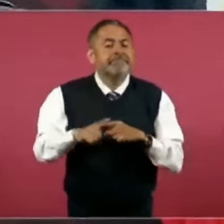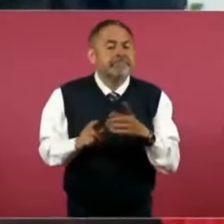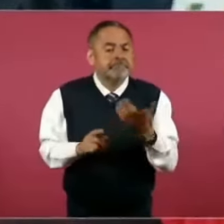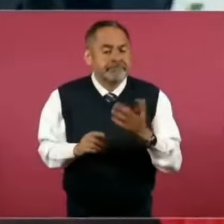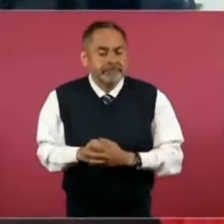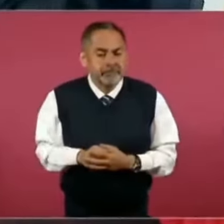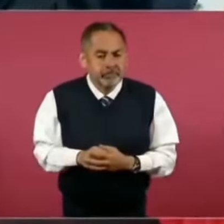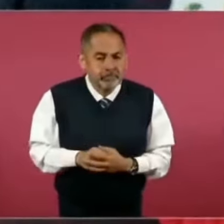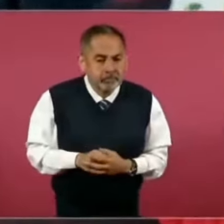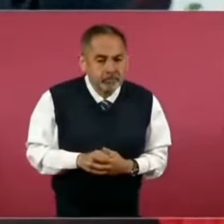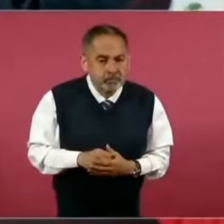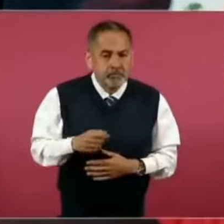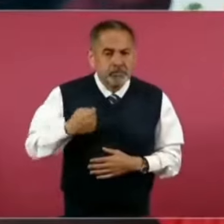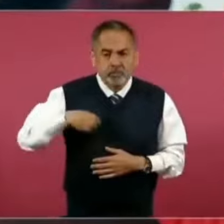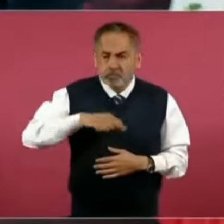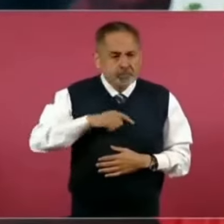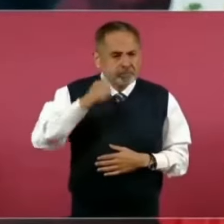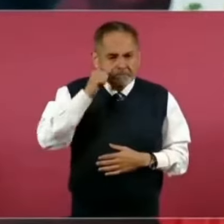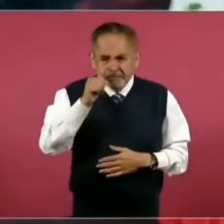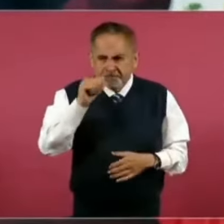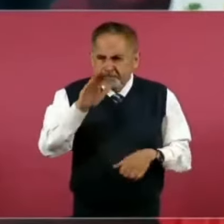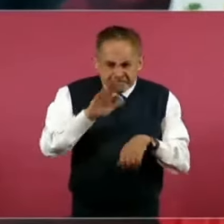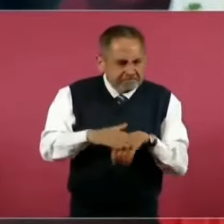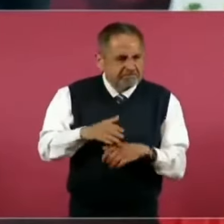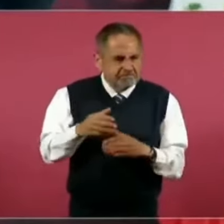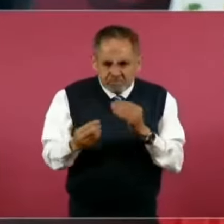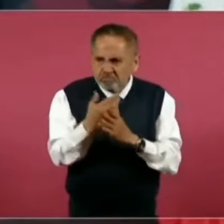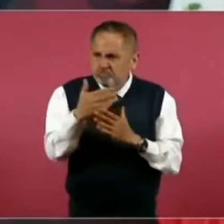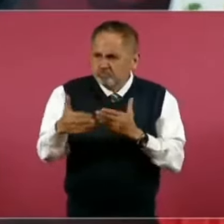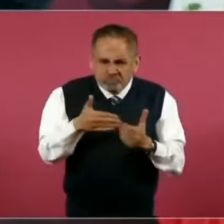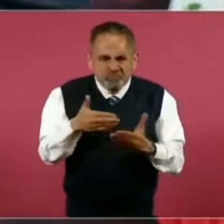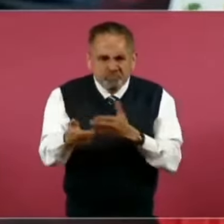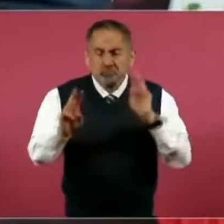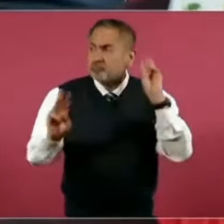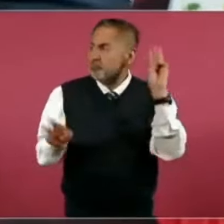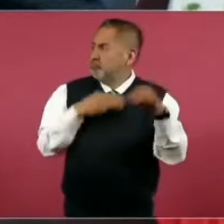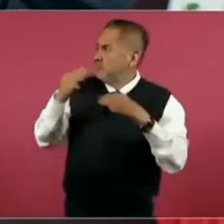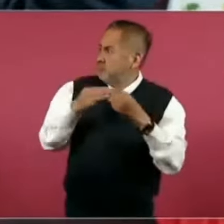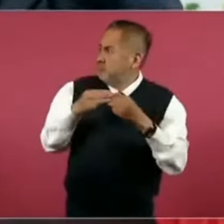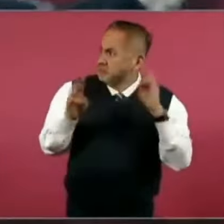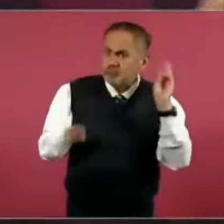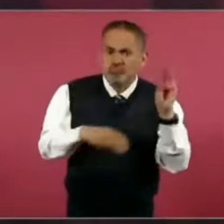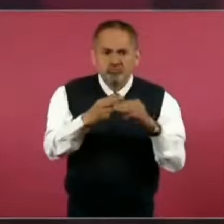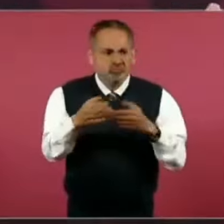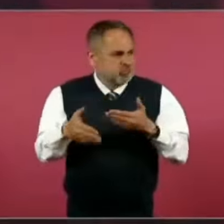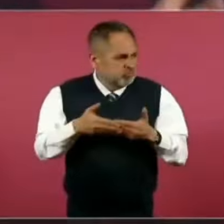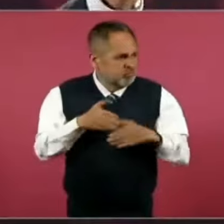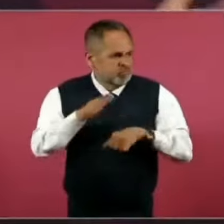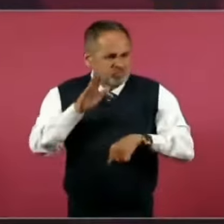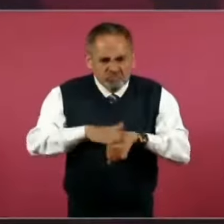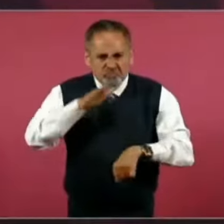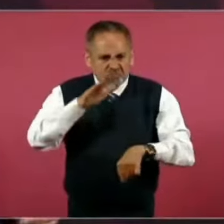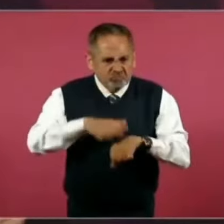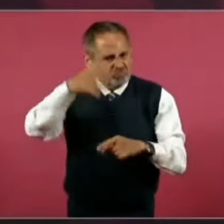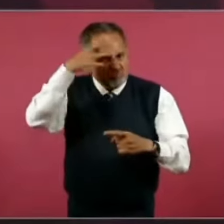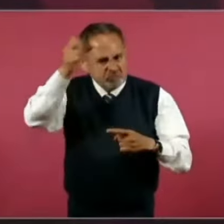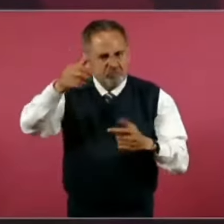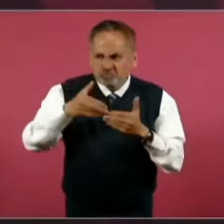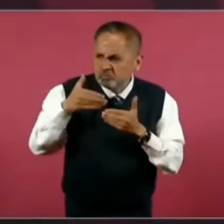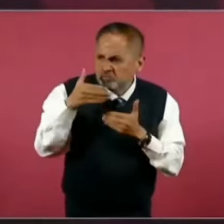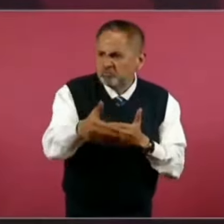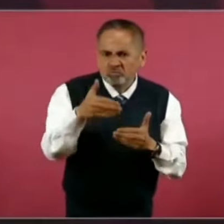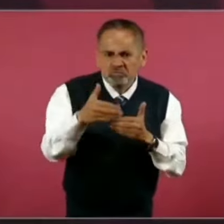hemos estado siempre a la vanguardia de las transformaciones en el mundo. La primera revolución social